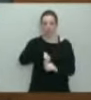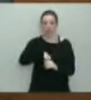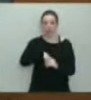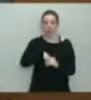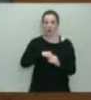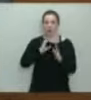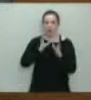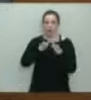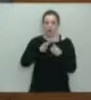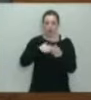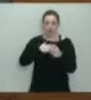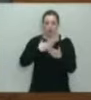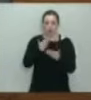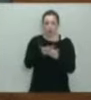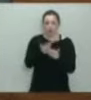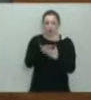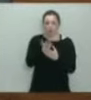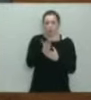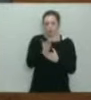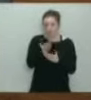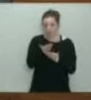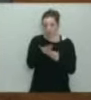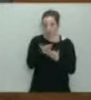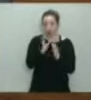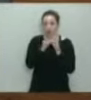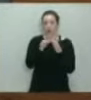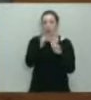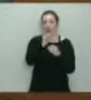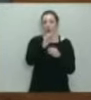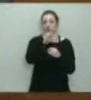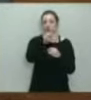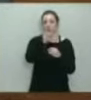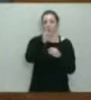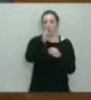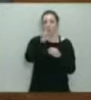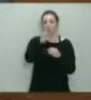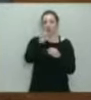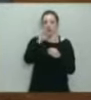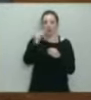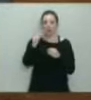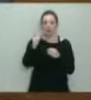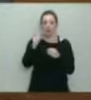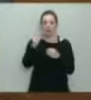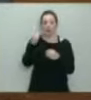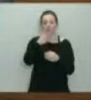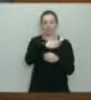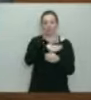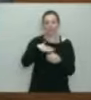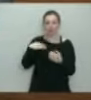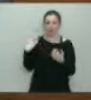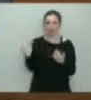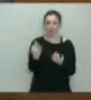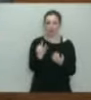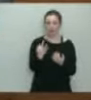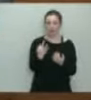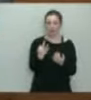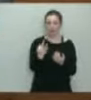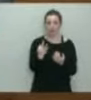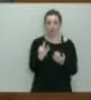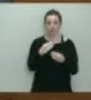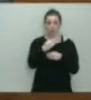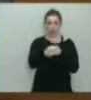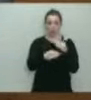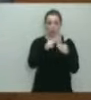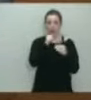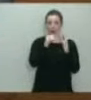mi grupo, propuesta por UPyD, en la cual lo que se trataba es que los usos